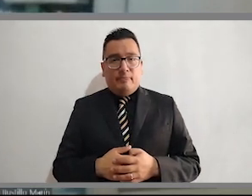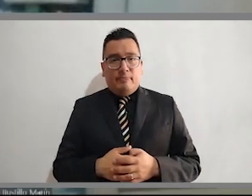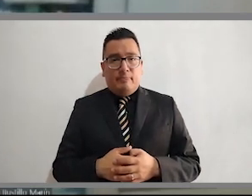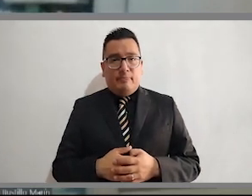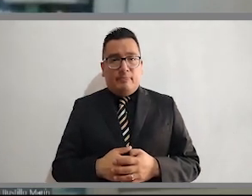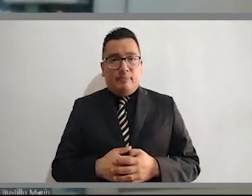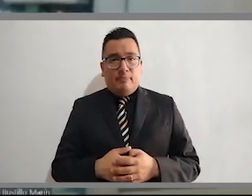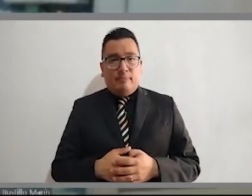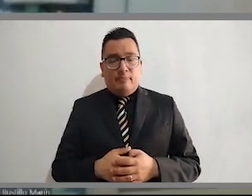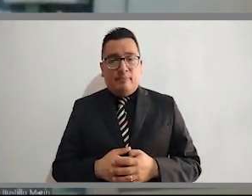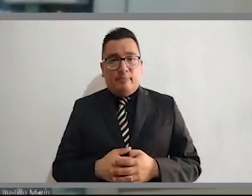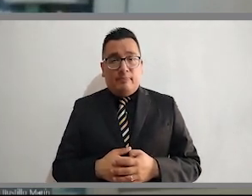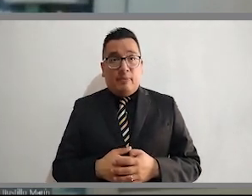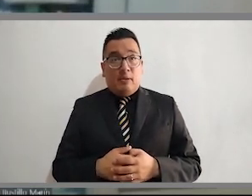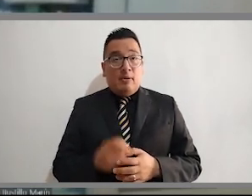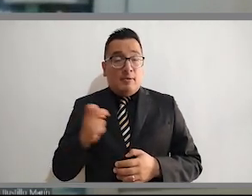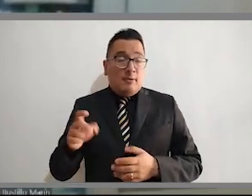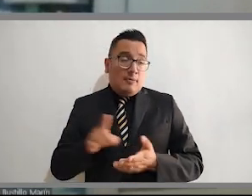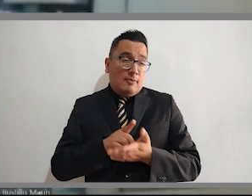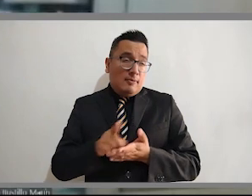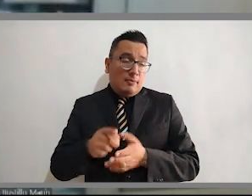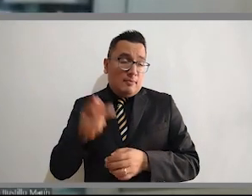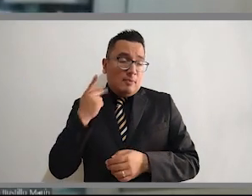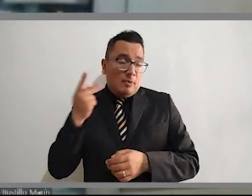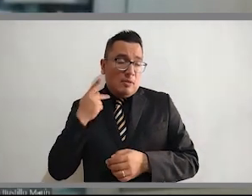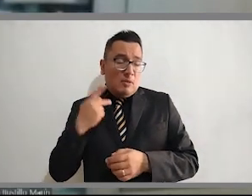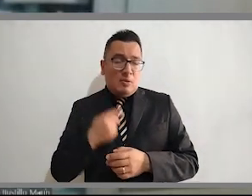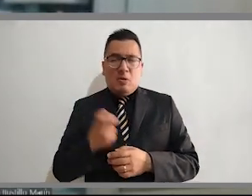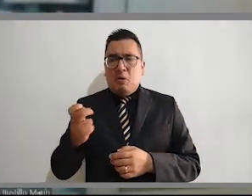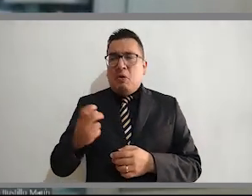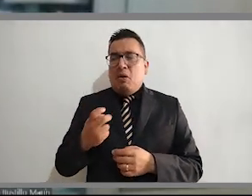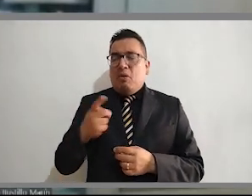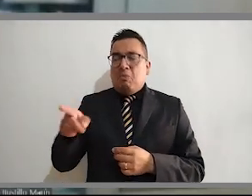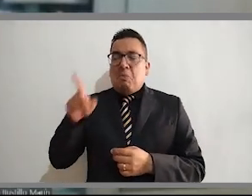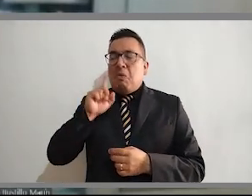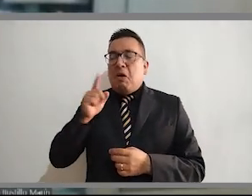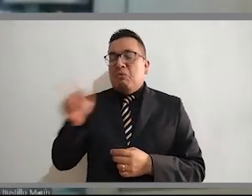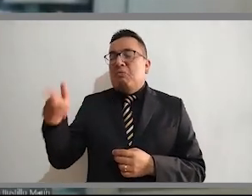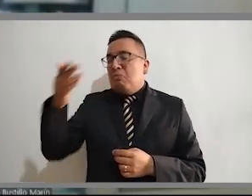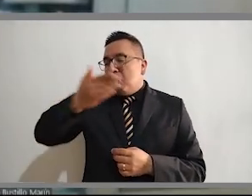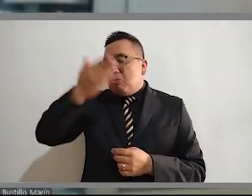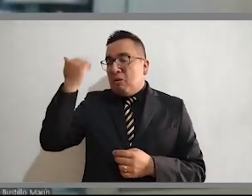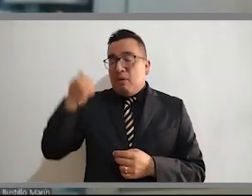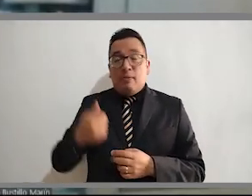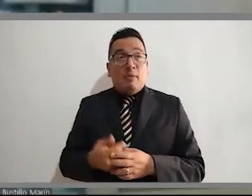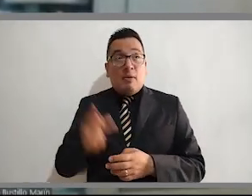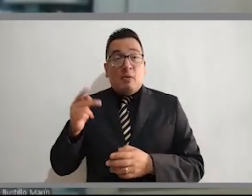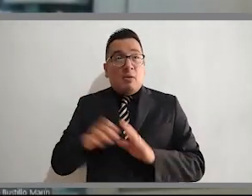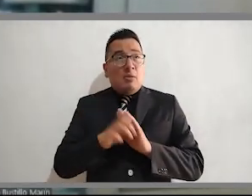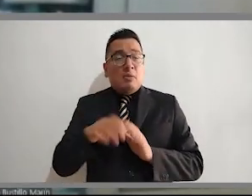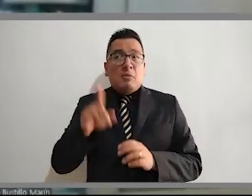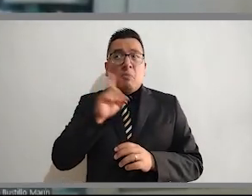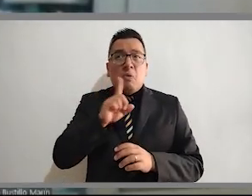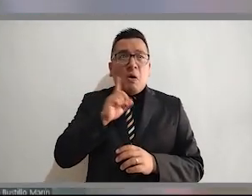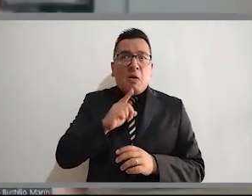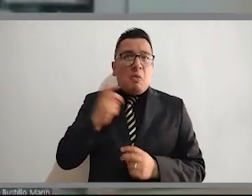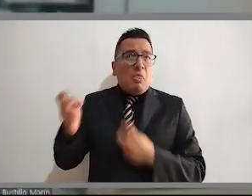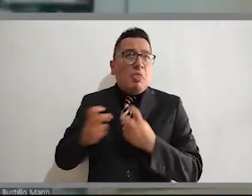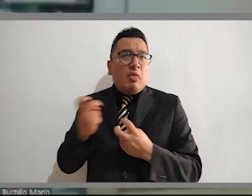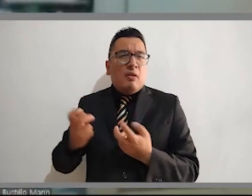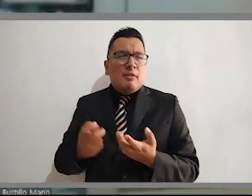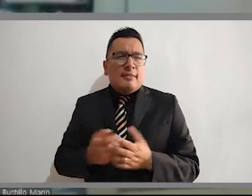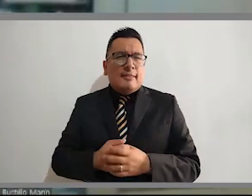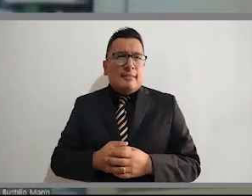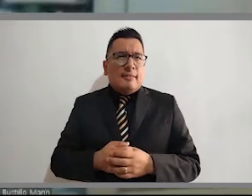cargo de los derechos políticos, de nuestros derechos políticos, por ser mujeres. Si no existe el elemento de género, puede ser